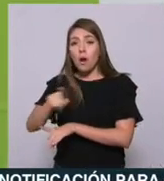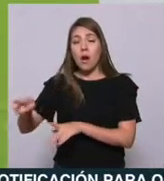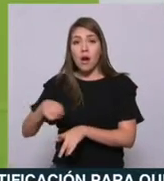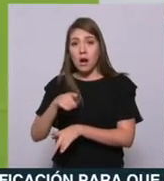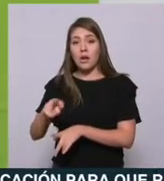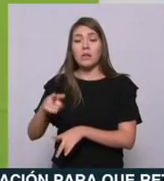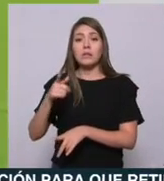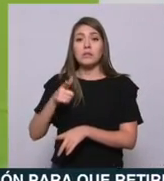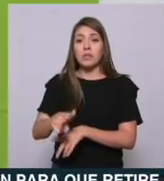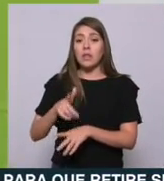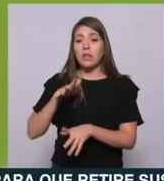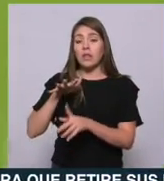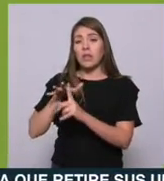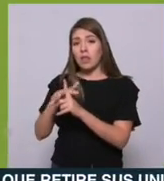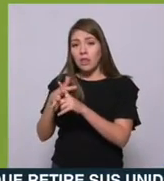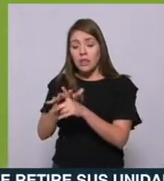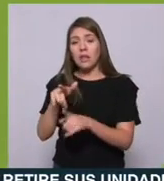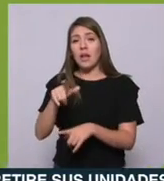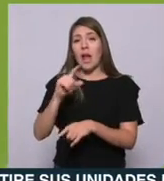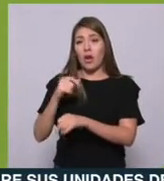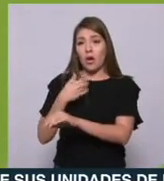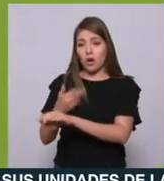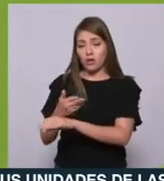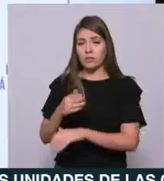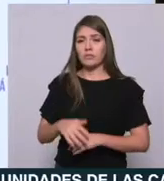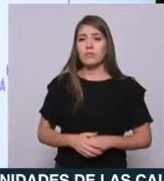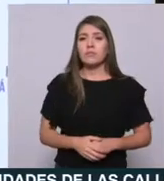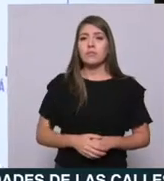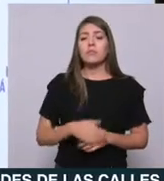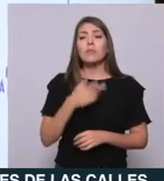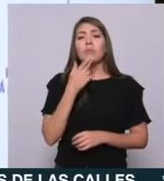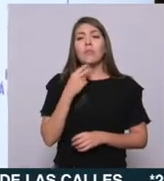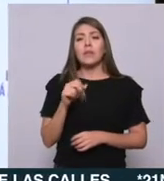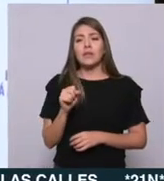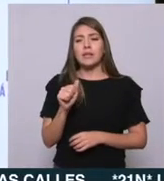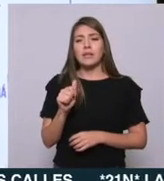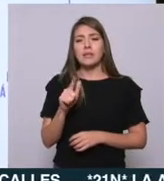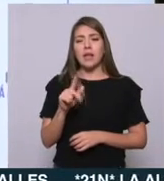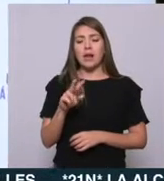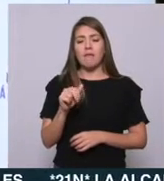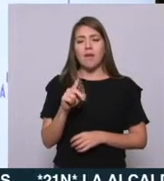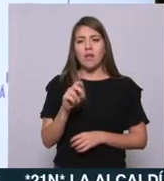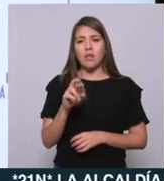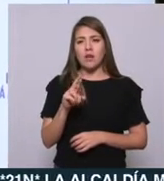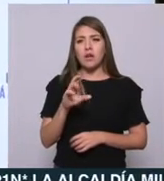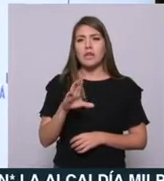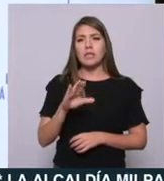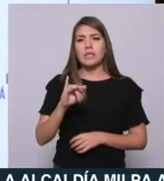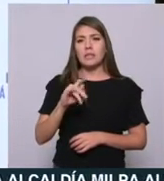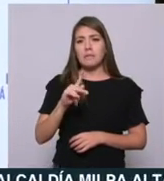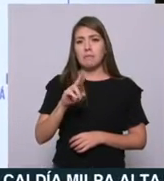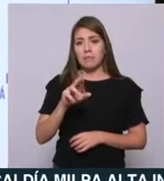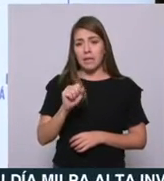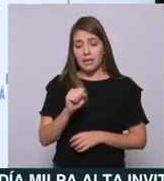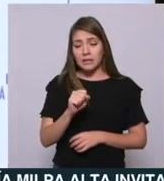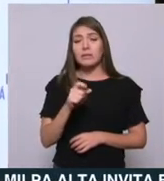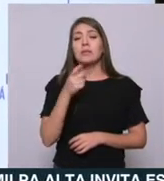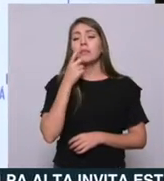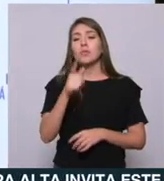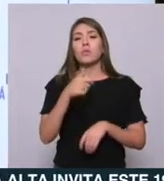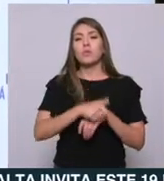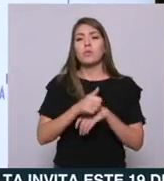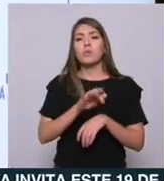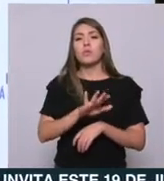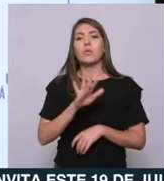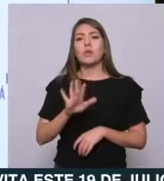de Justicia de la Ciudad de México, Salvador Guerrero Ciprés, explicó que a través de la línea del Consejo Ciudadano 55